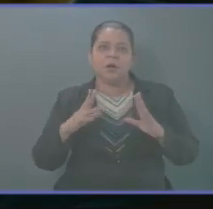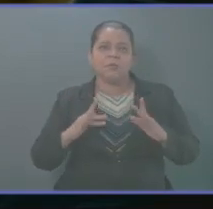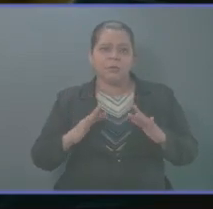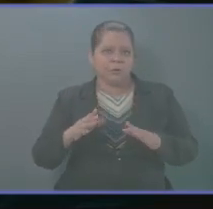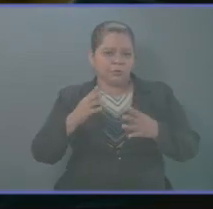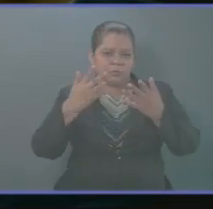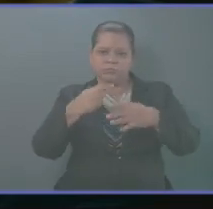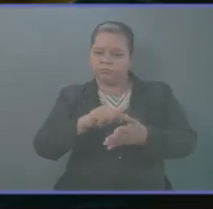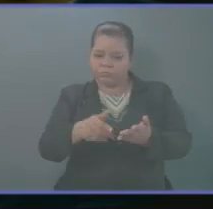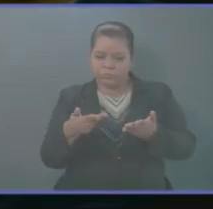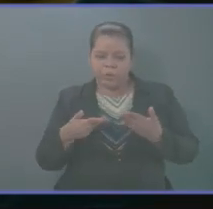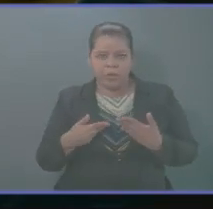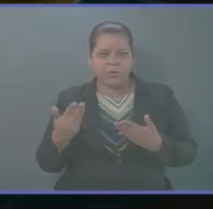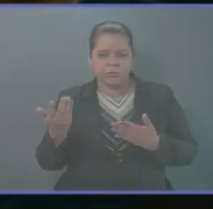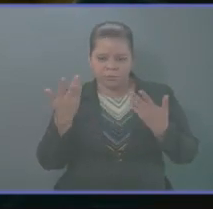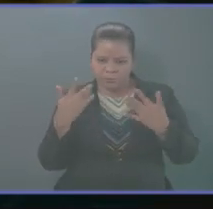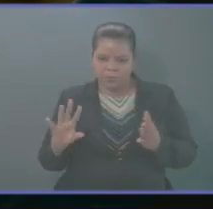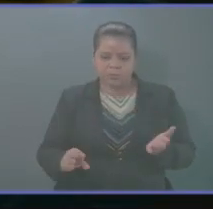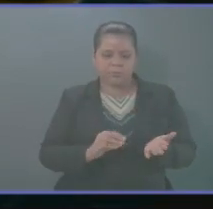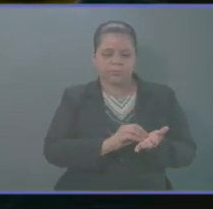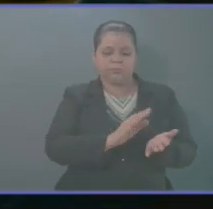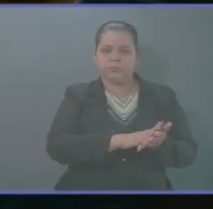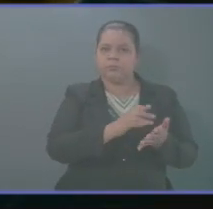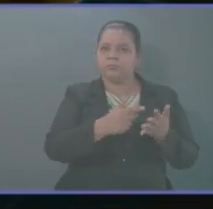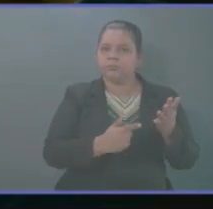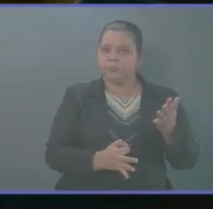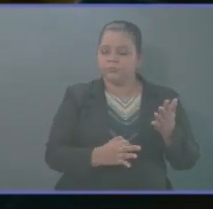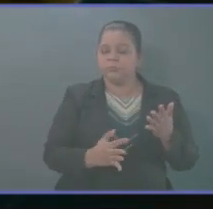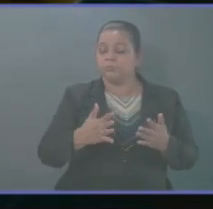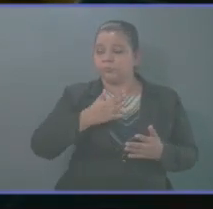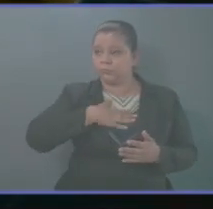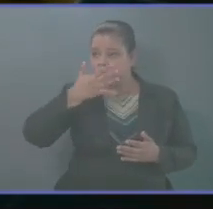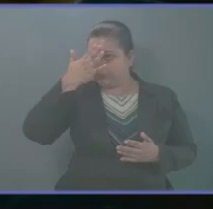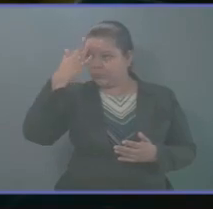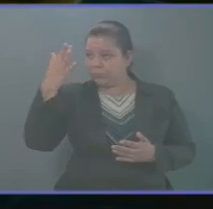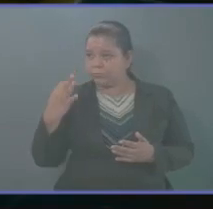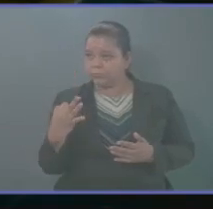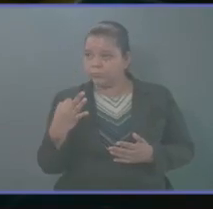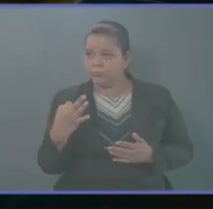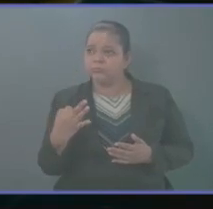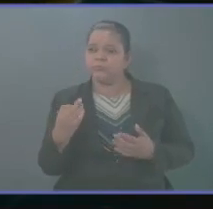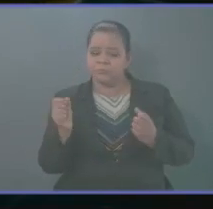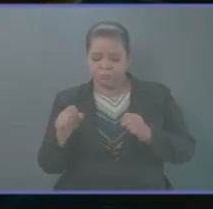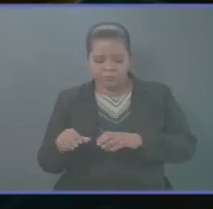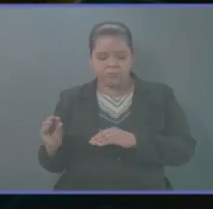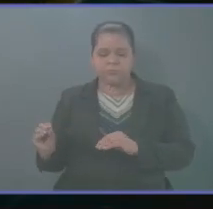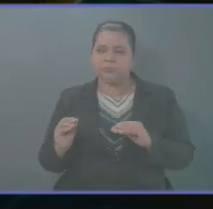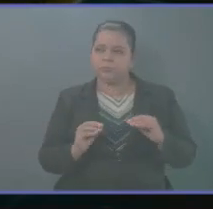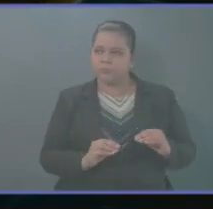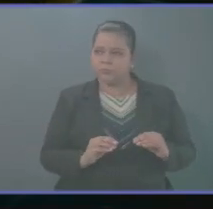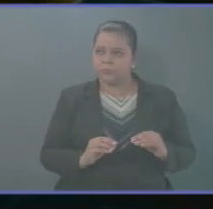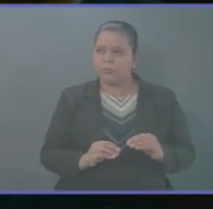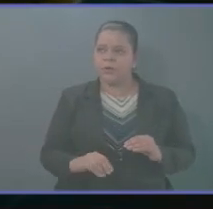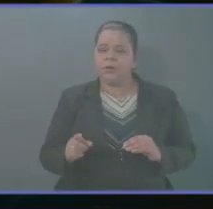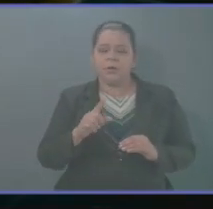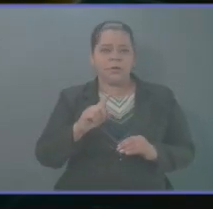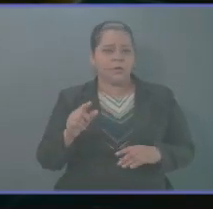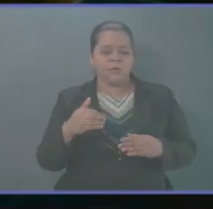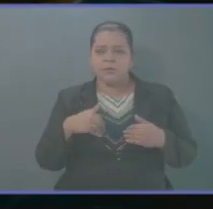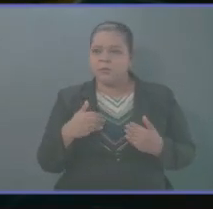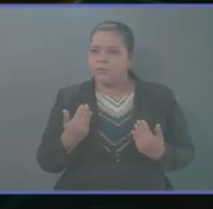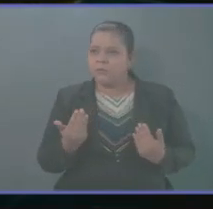derecho que ya está legislado. Es por eso que yo considero que es totalmente vigente, porque no tenemos ahorita